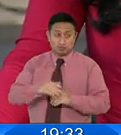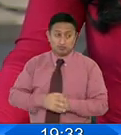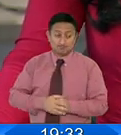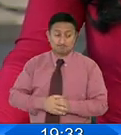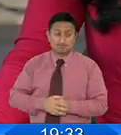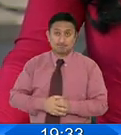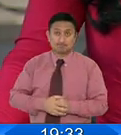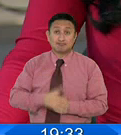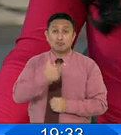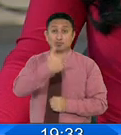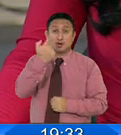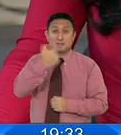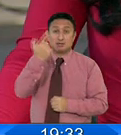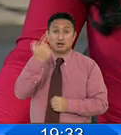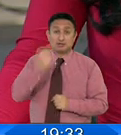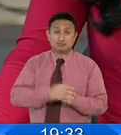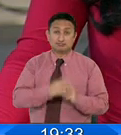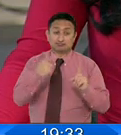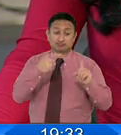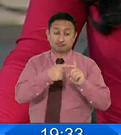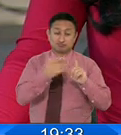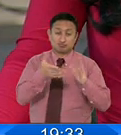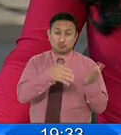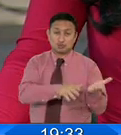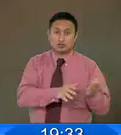varios disparos que acabaron con su vida.